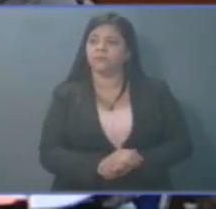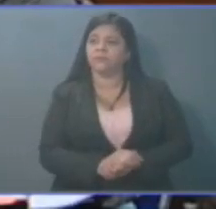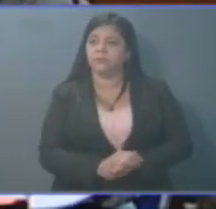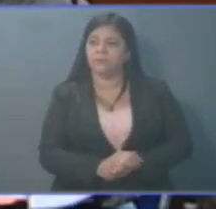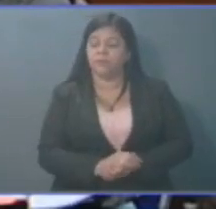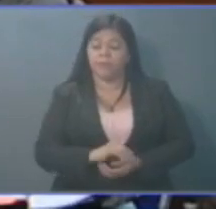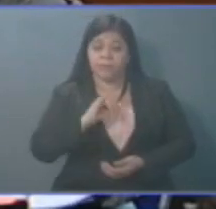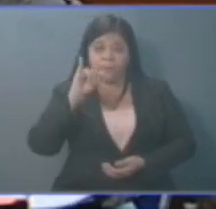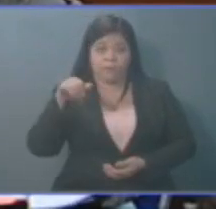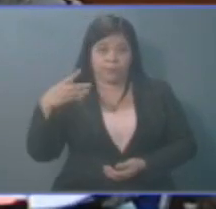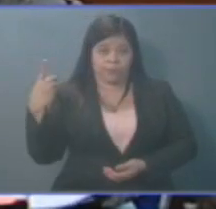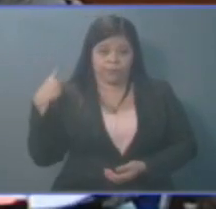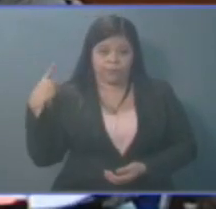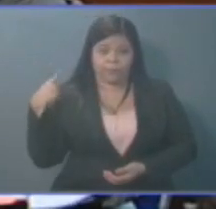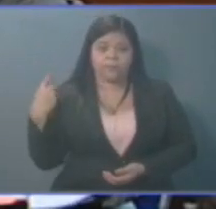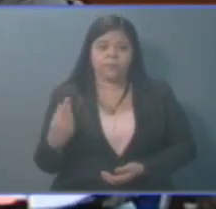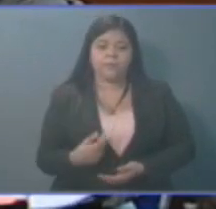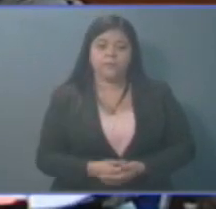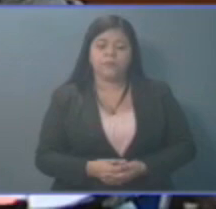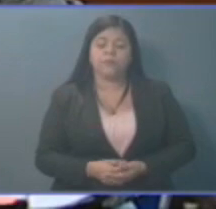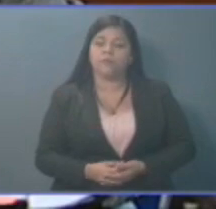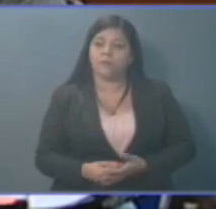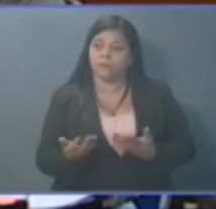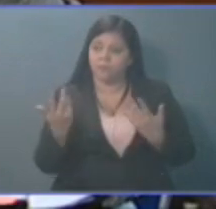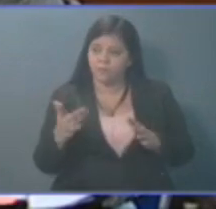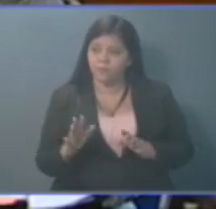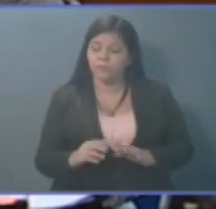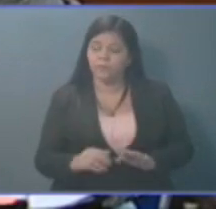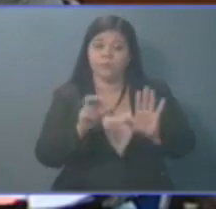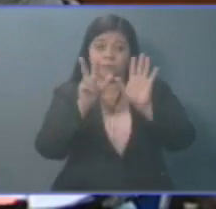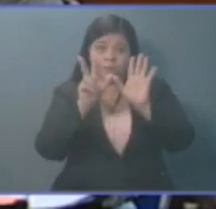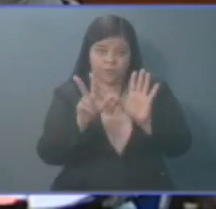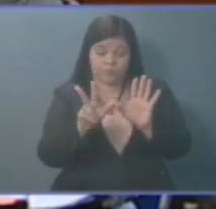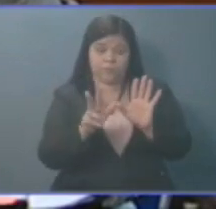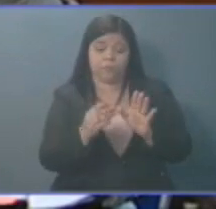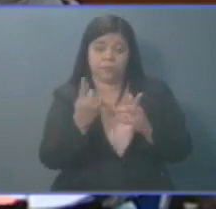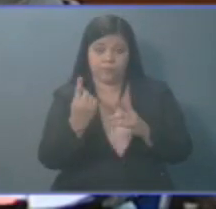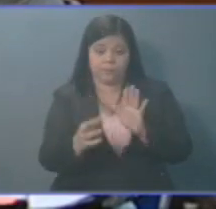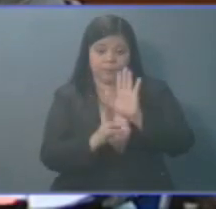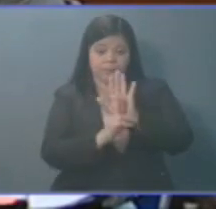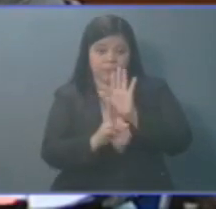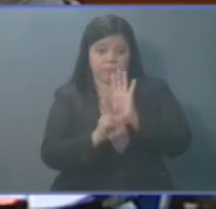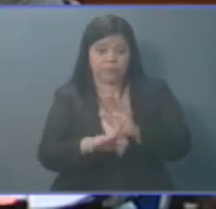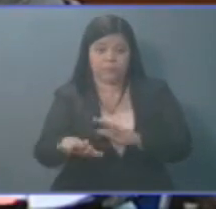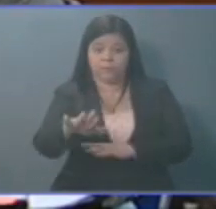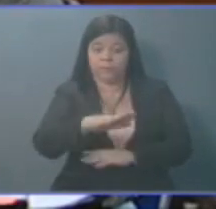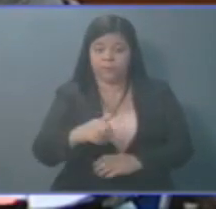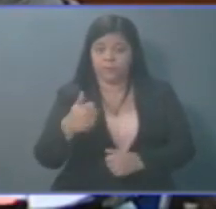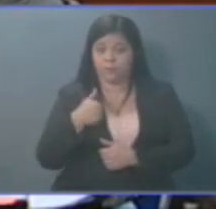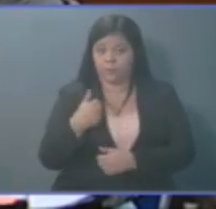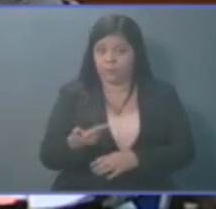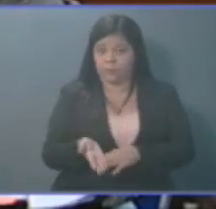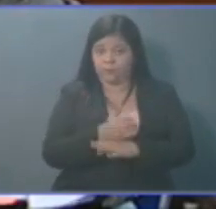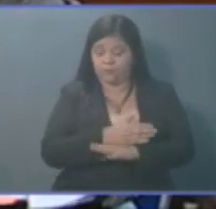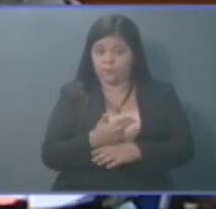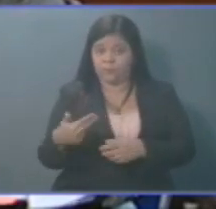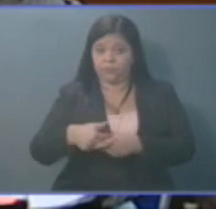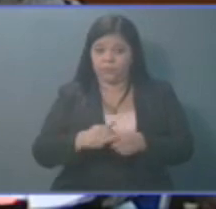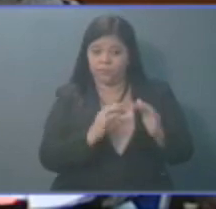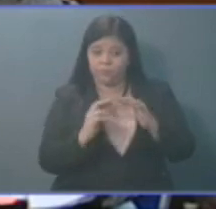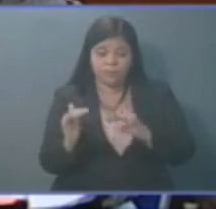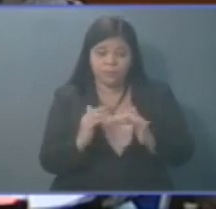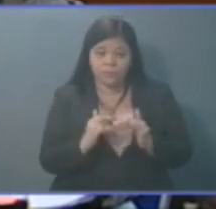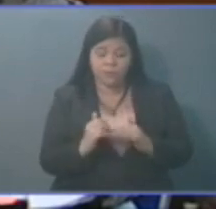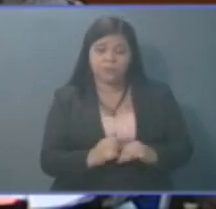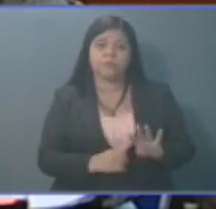la Junta Directiva, incluso de los 8 que hay que representan al sector de veteranos y combatientes,